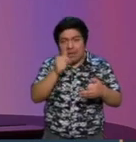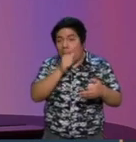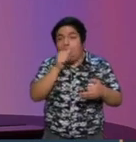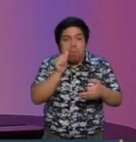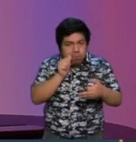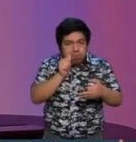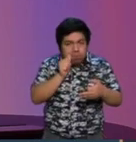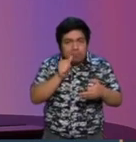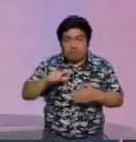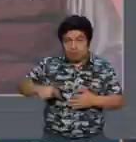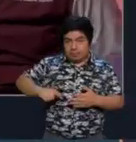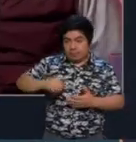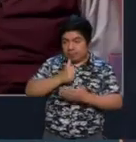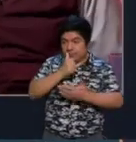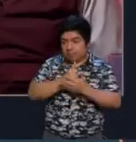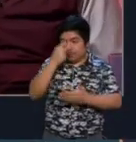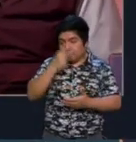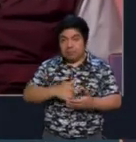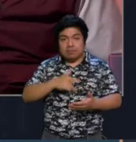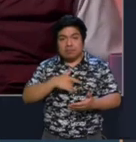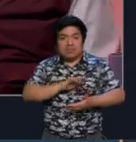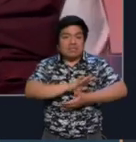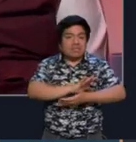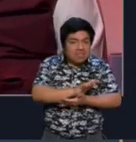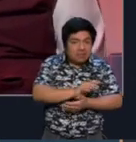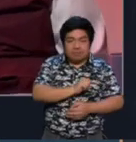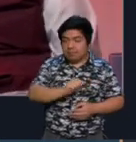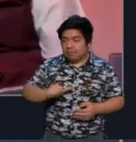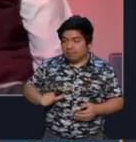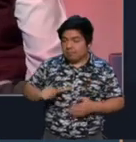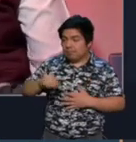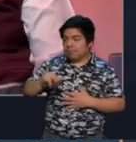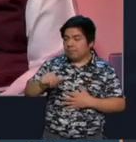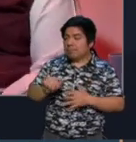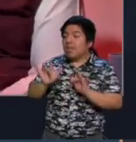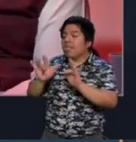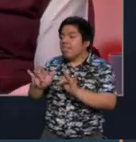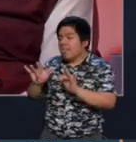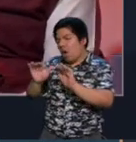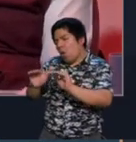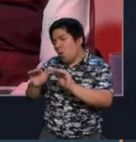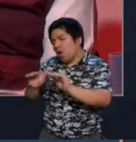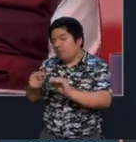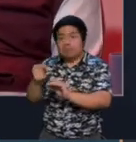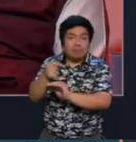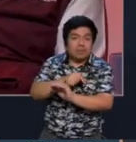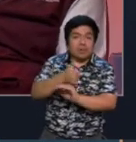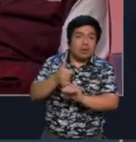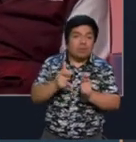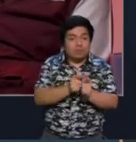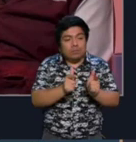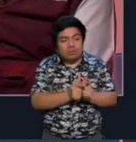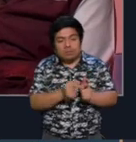Juárez. Como el gobierno de la ciudad discrimina y a las alcaldías gobernadas por Morena las consiente y las atiende, y a las alcaldías